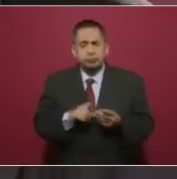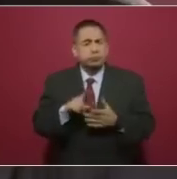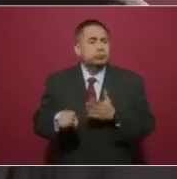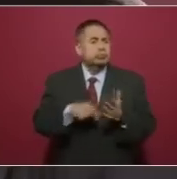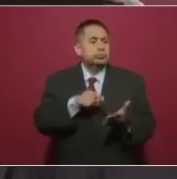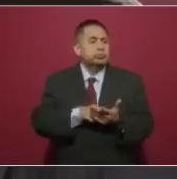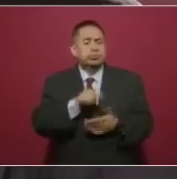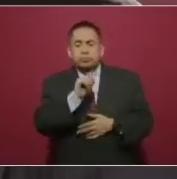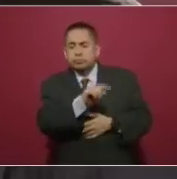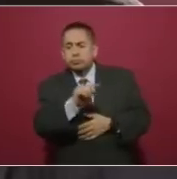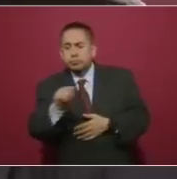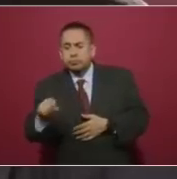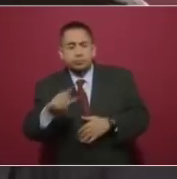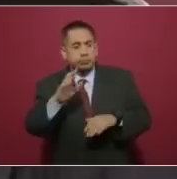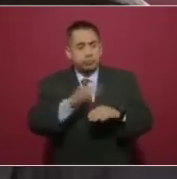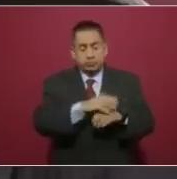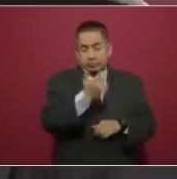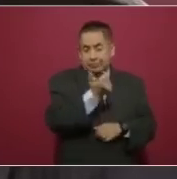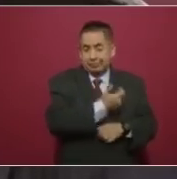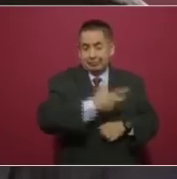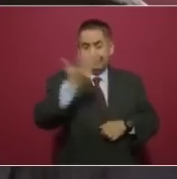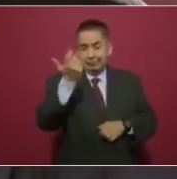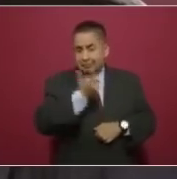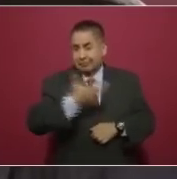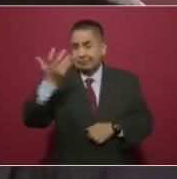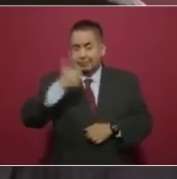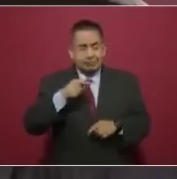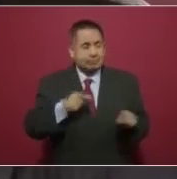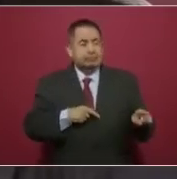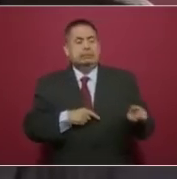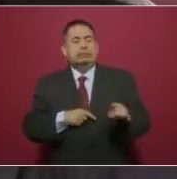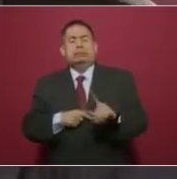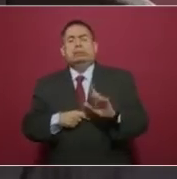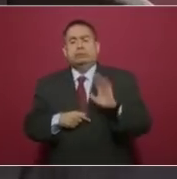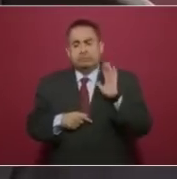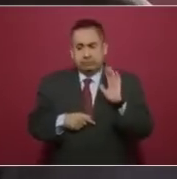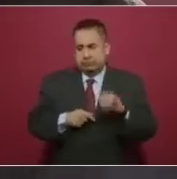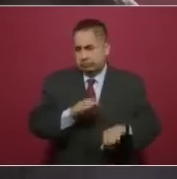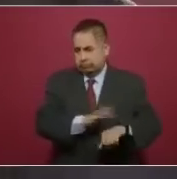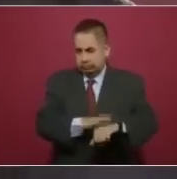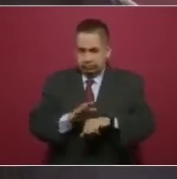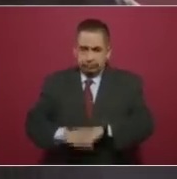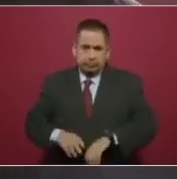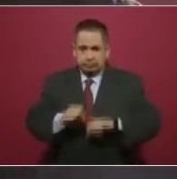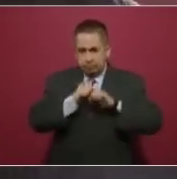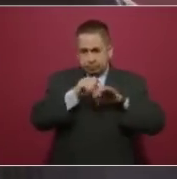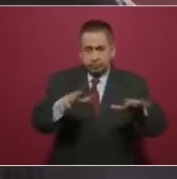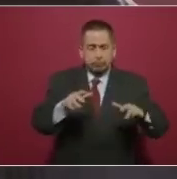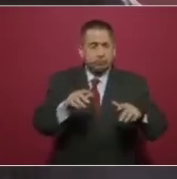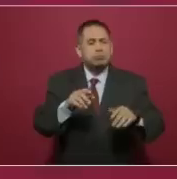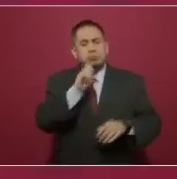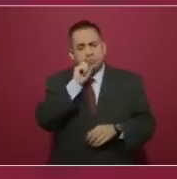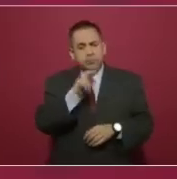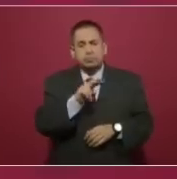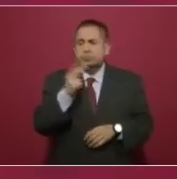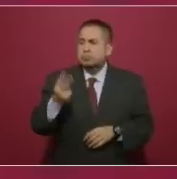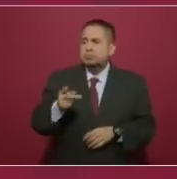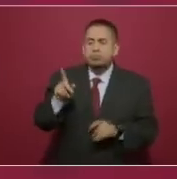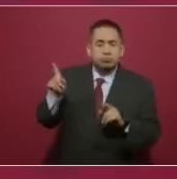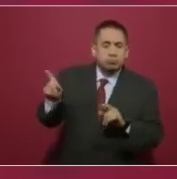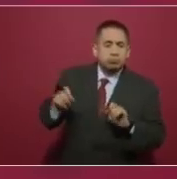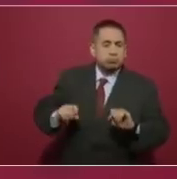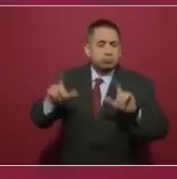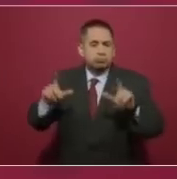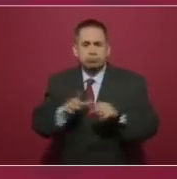estaciones en donde se vendió más caro en la semana y cuáles fueron las estaciones donde se